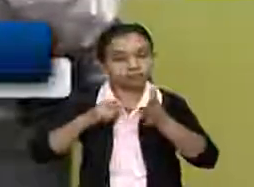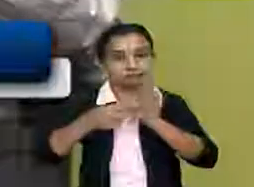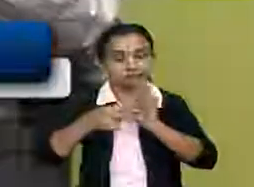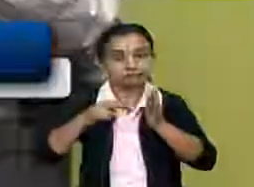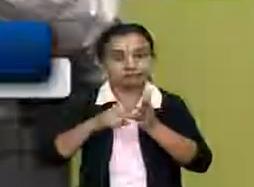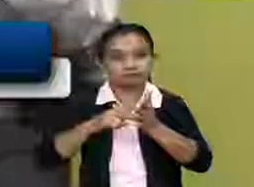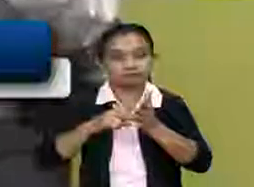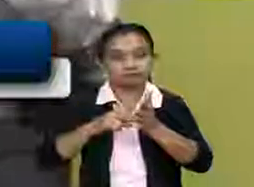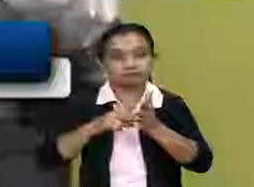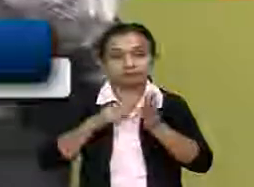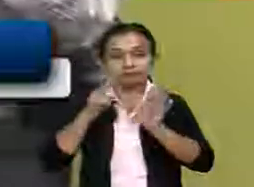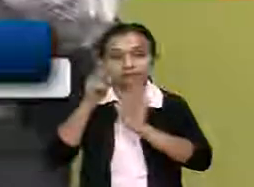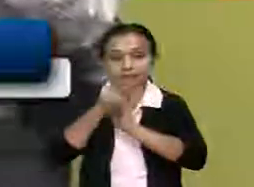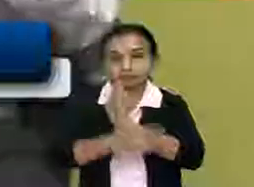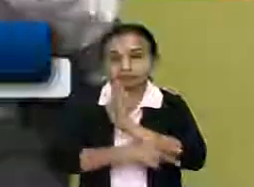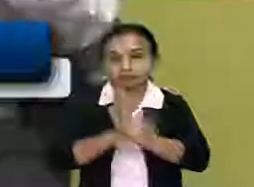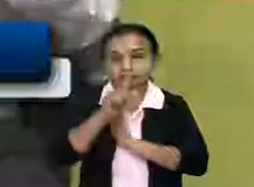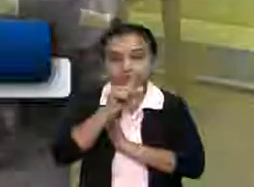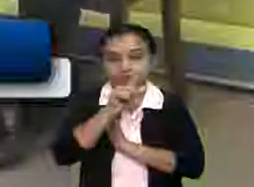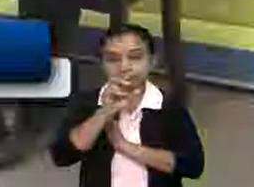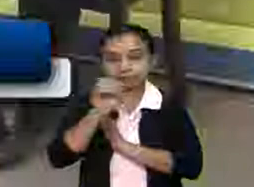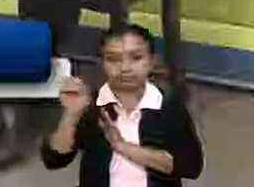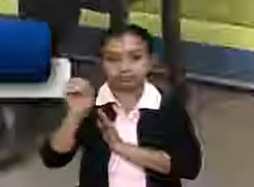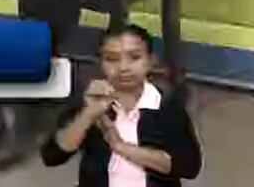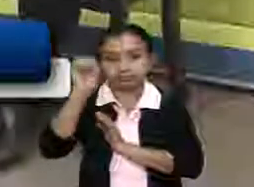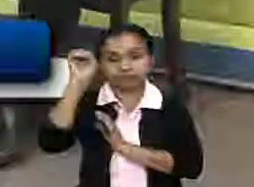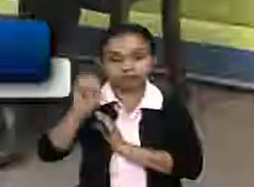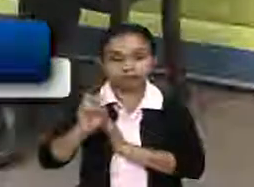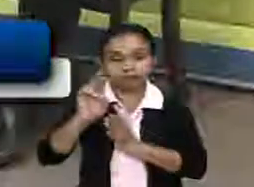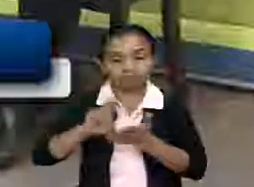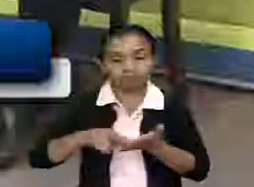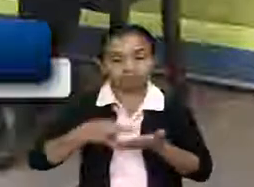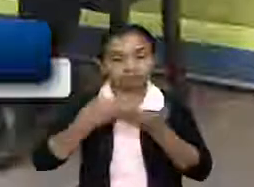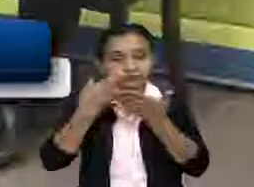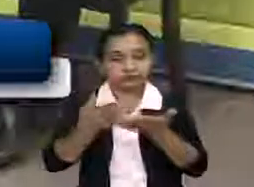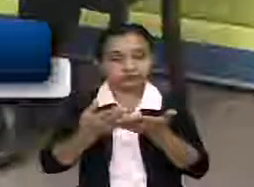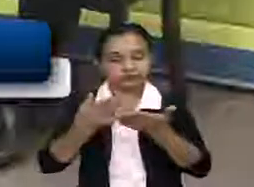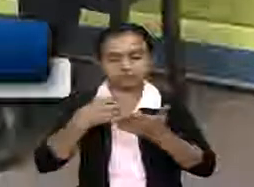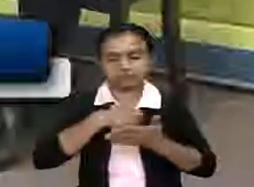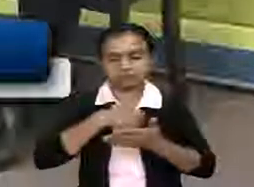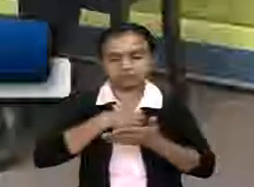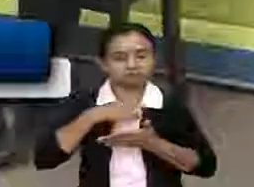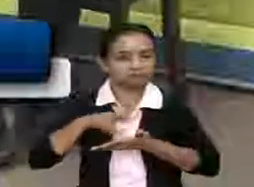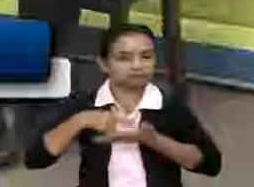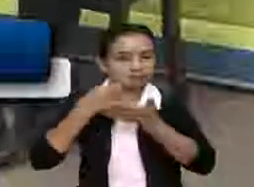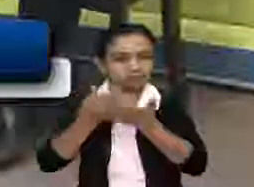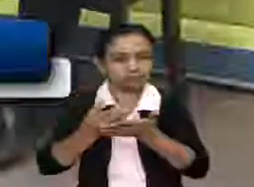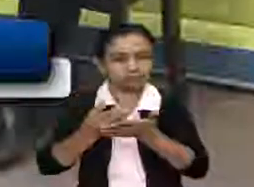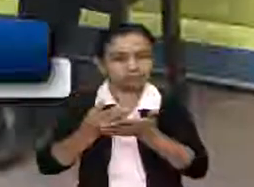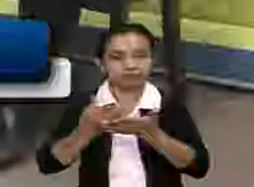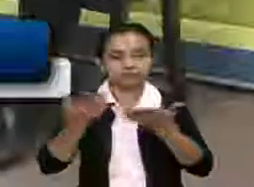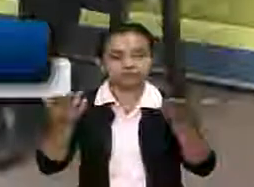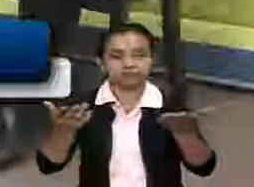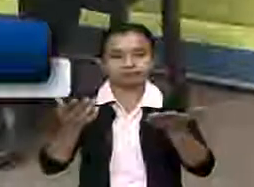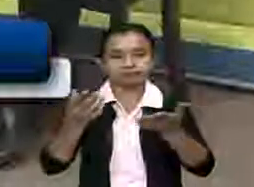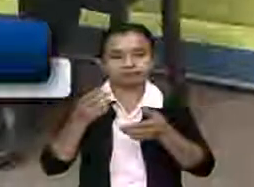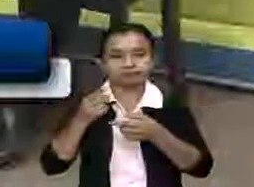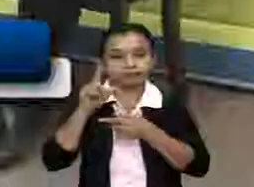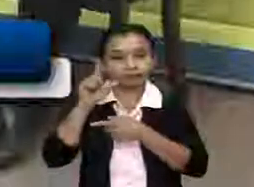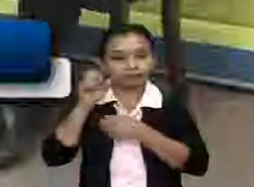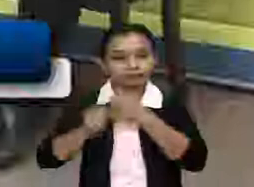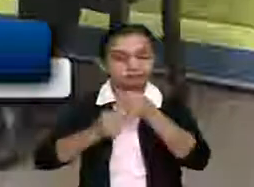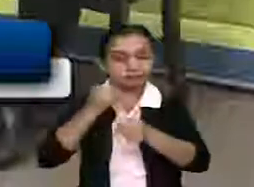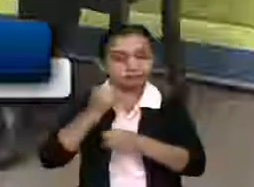sean pocos países 100% donación voluntaria el único país en latinoamérica que ha alcanzado en los últimos años los últimos 10